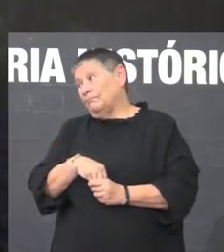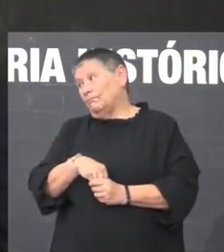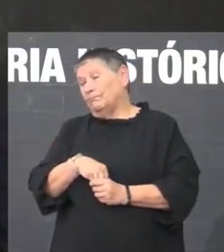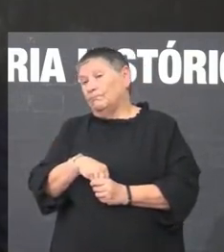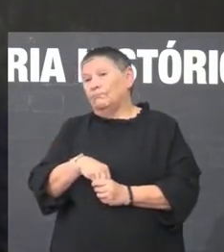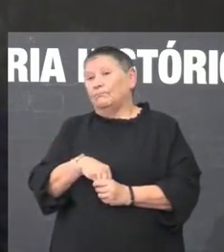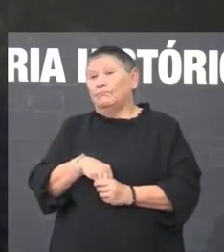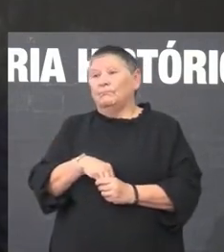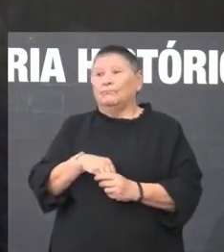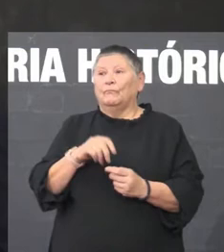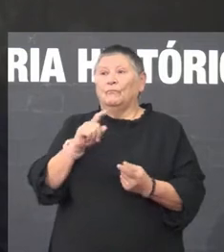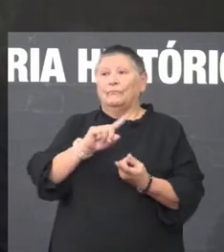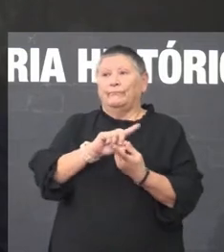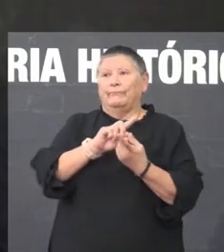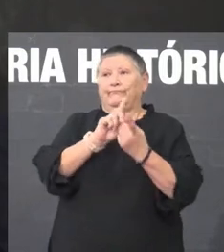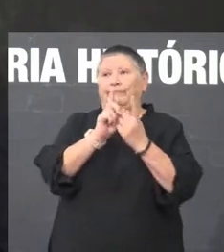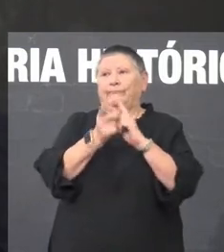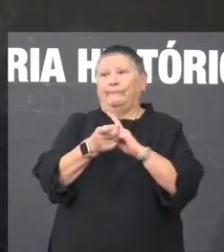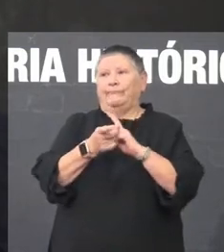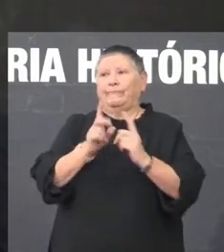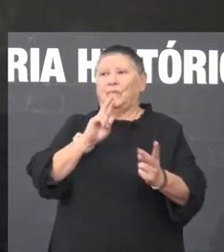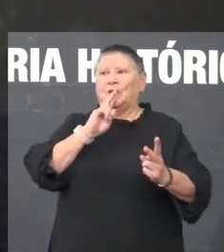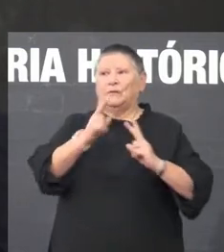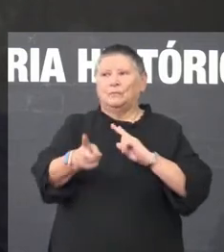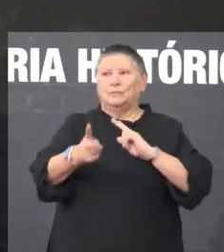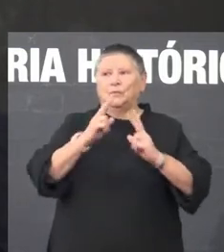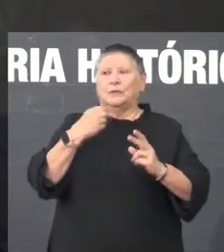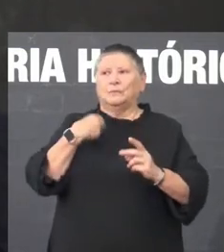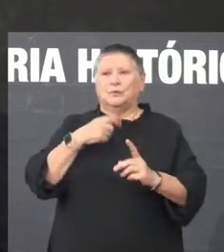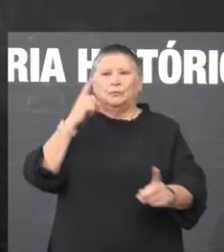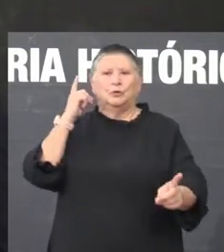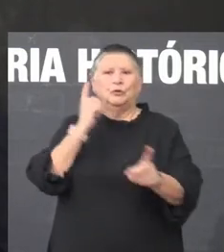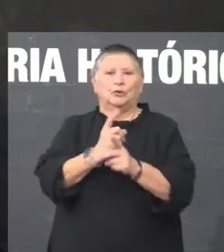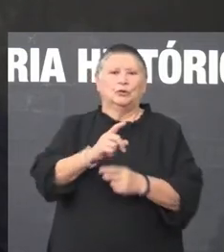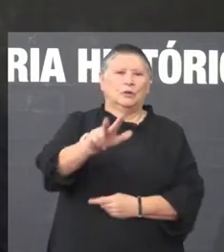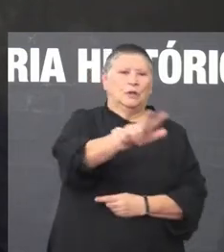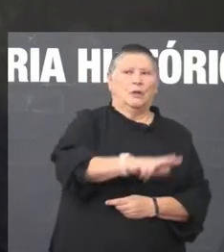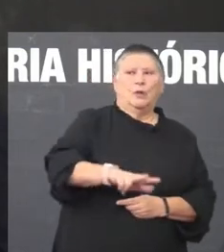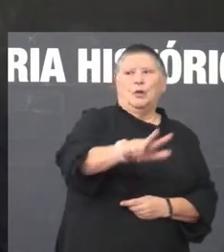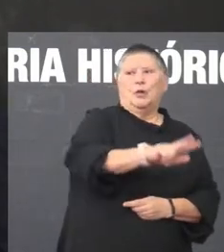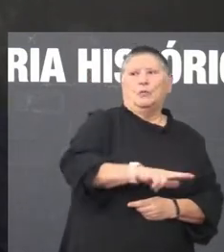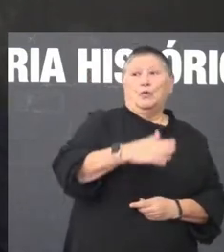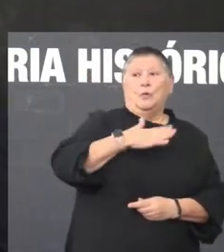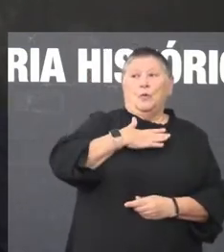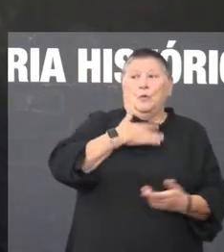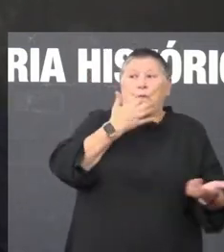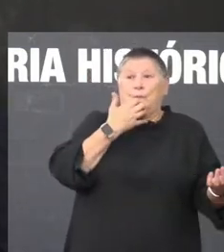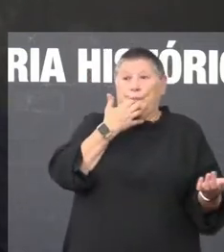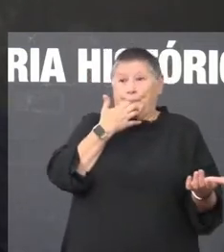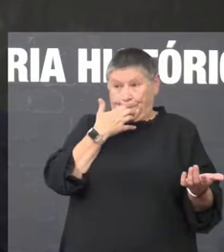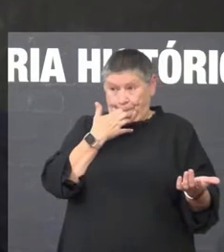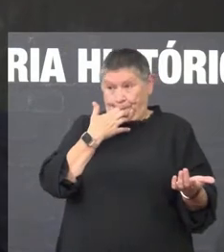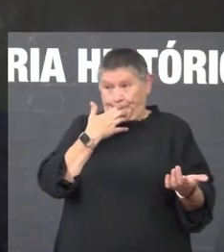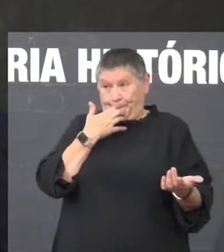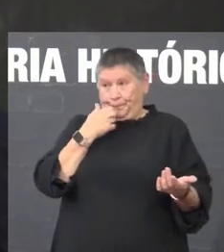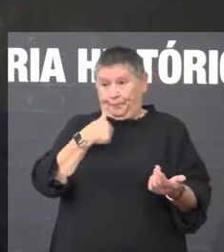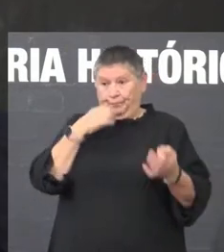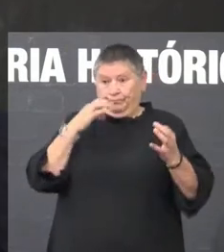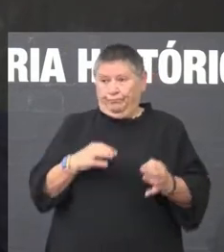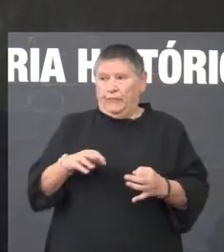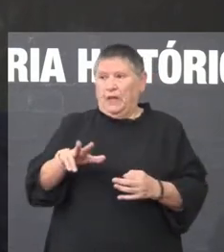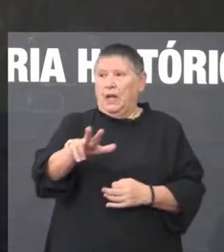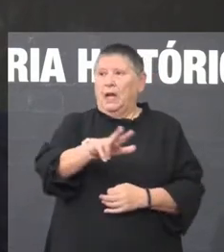se tornan los argumentos en contra de aquellos nacionalismos como los nuestros, que son